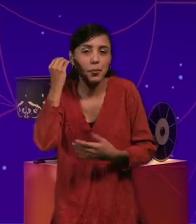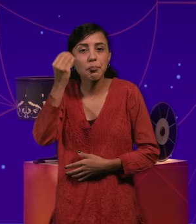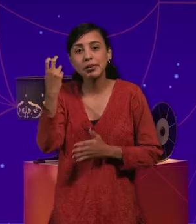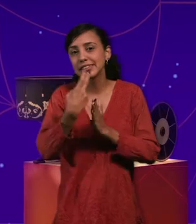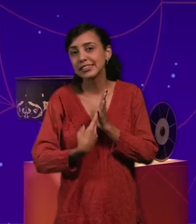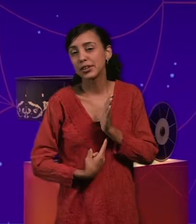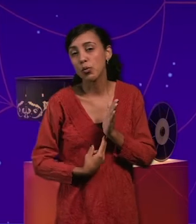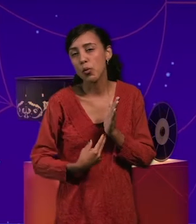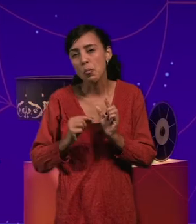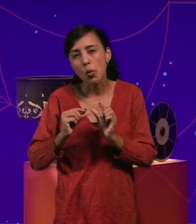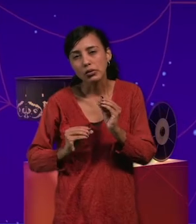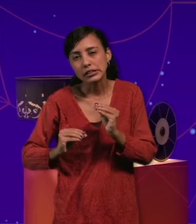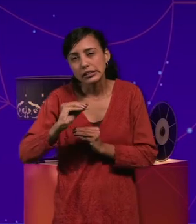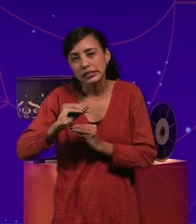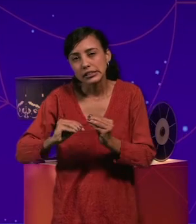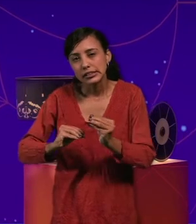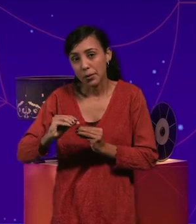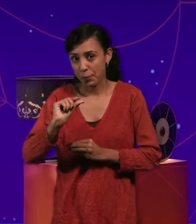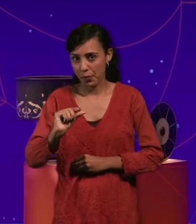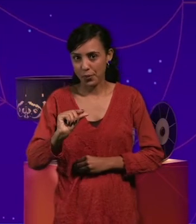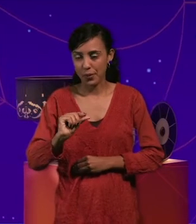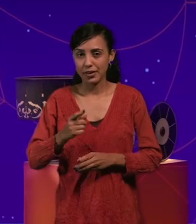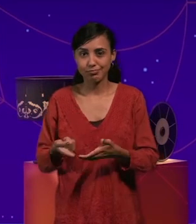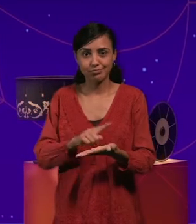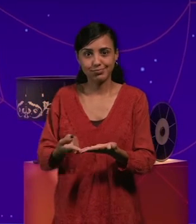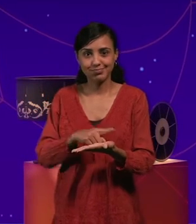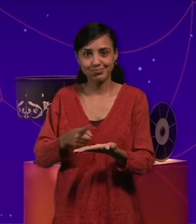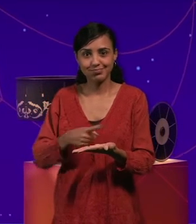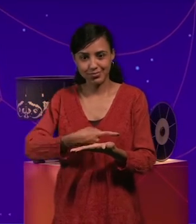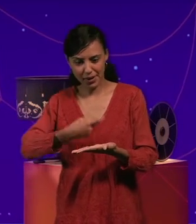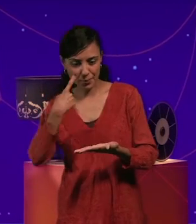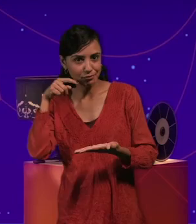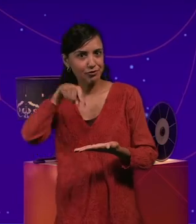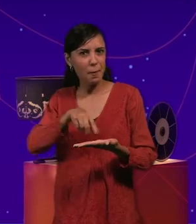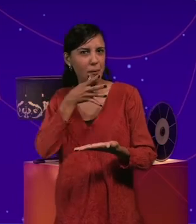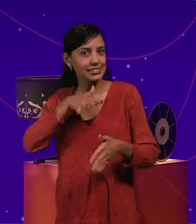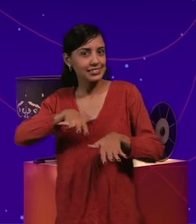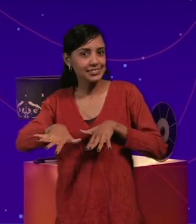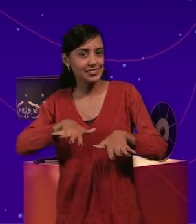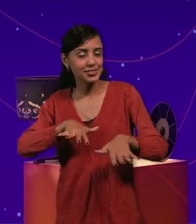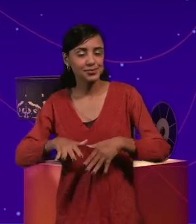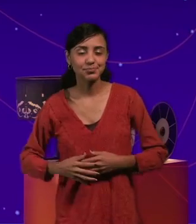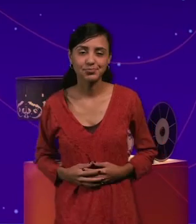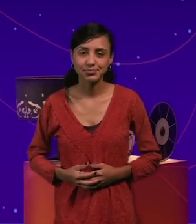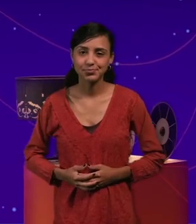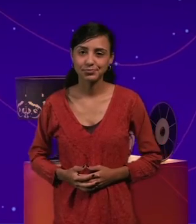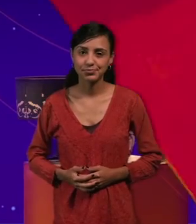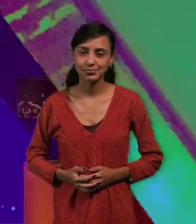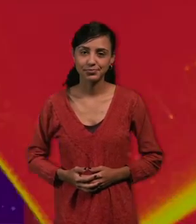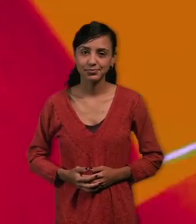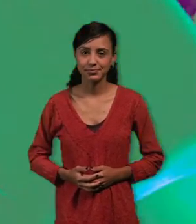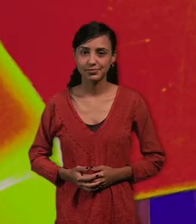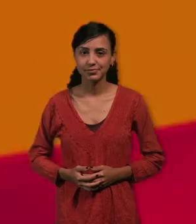dibujo que va a sufrir una pequeña transformación y que cuando movemos rápidamente, pasamos de un dibujo al otro, generamos una ilusión de movimiento.